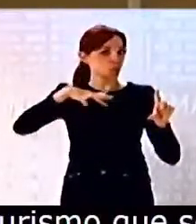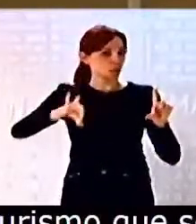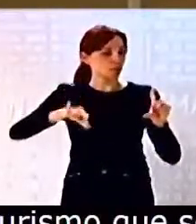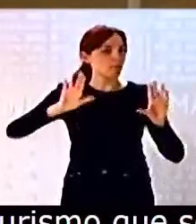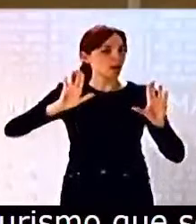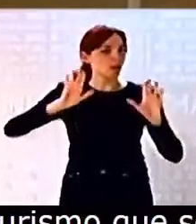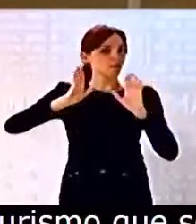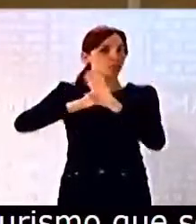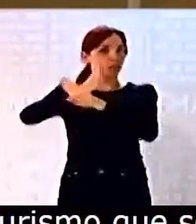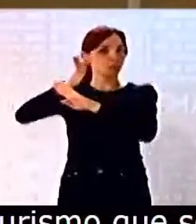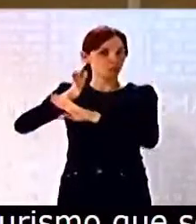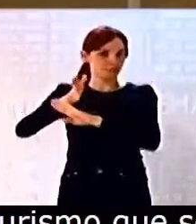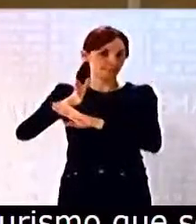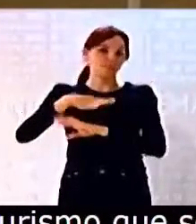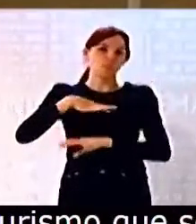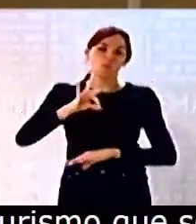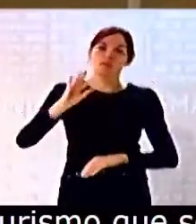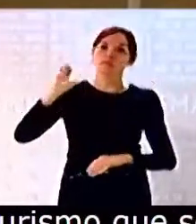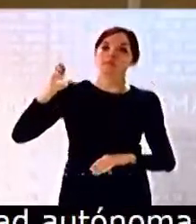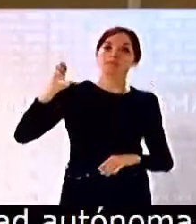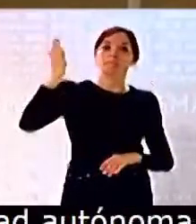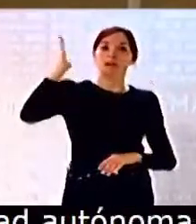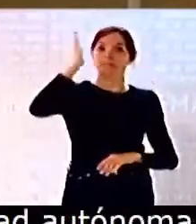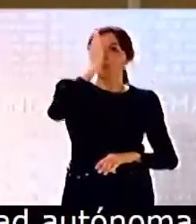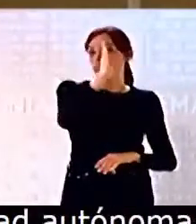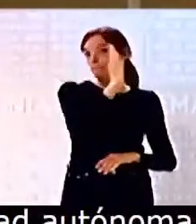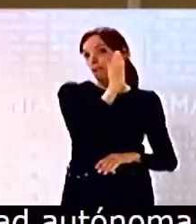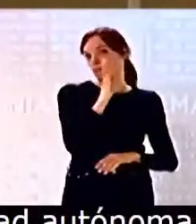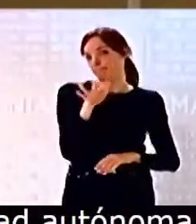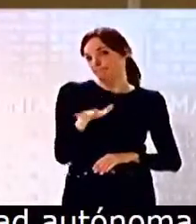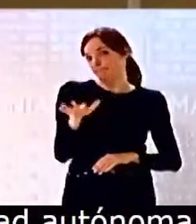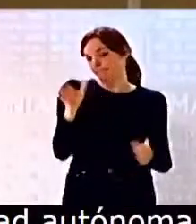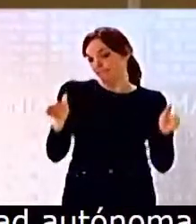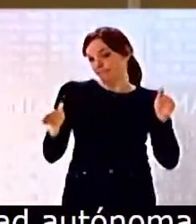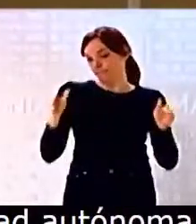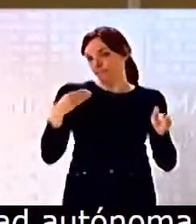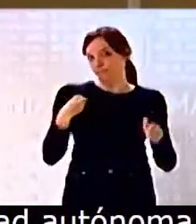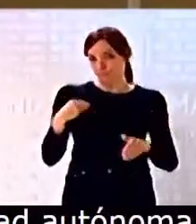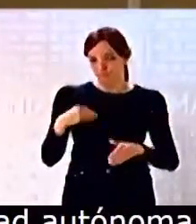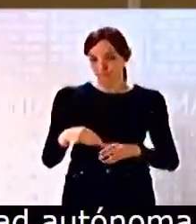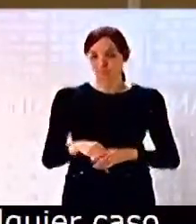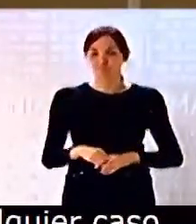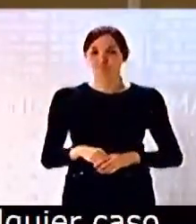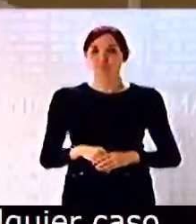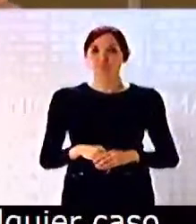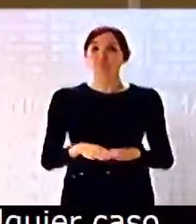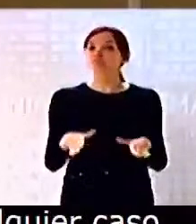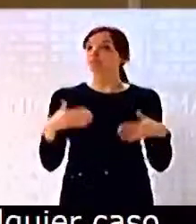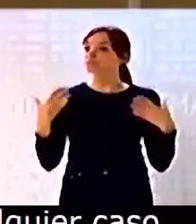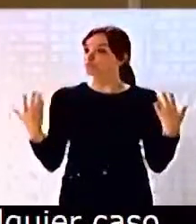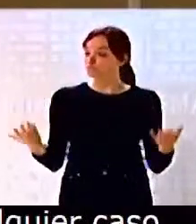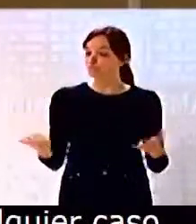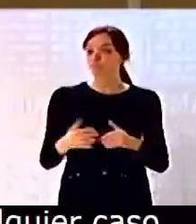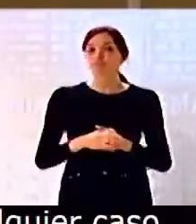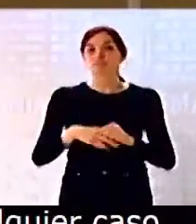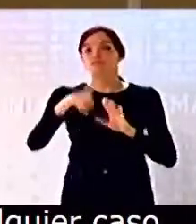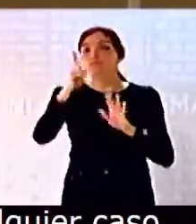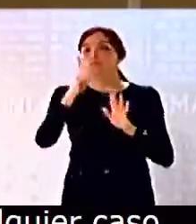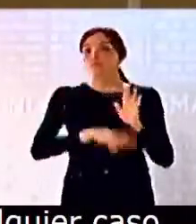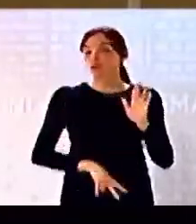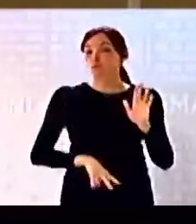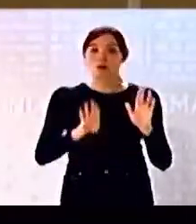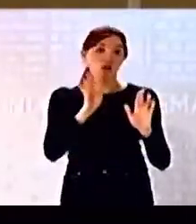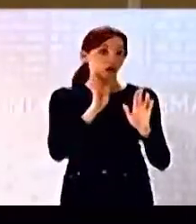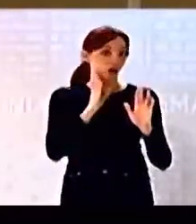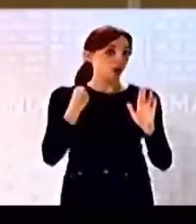afectadas en cualquier caso durante este tiempo. Por lo tanto, siguen vigentes las normas que